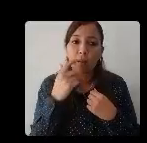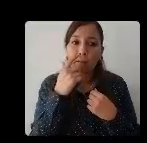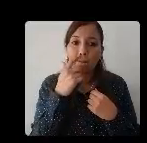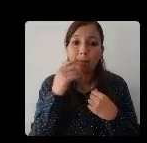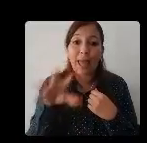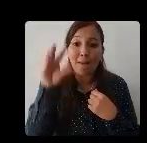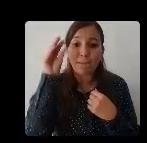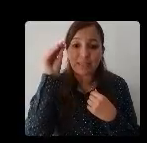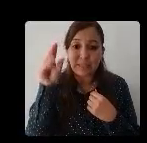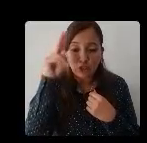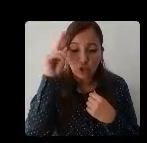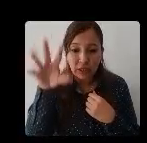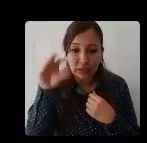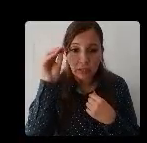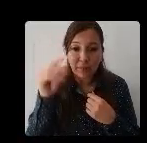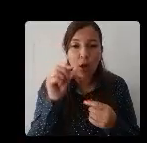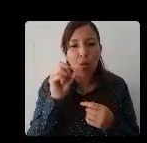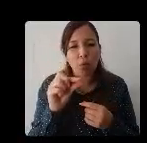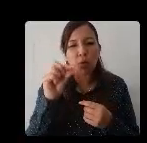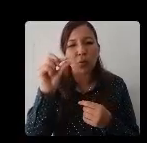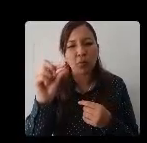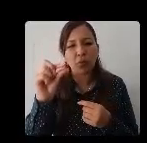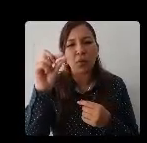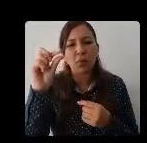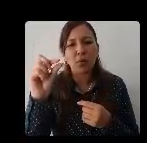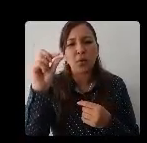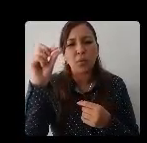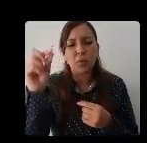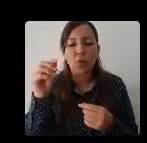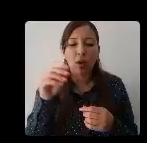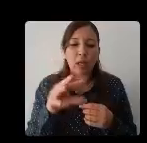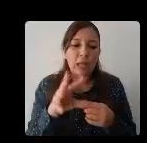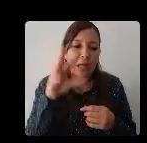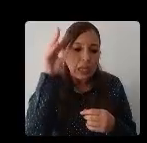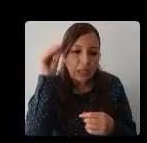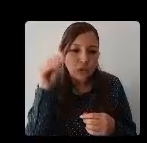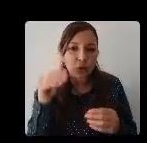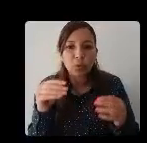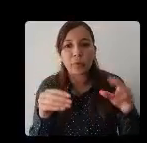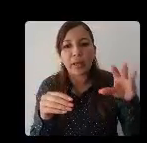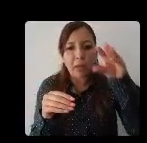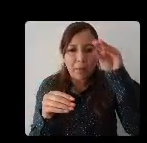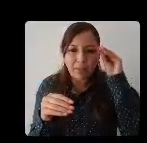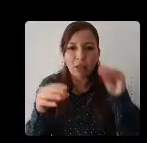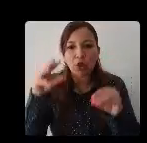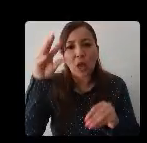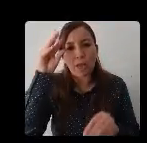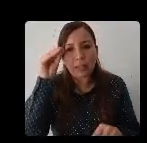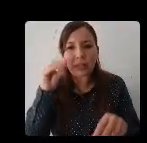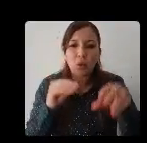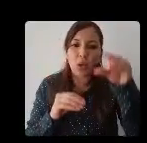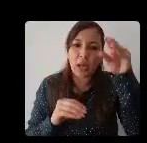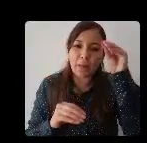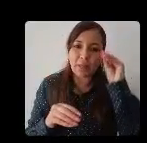ido implementando nuestras casitas, ¿no? Ya teniendo en cuenta los protocolos de bioseguridad, ¿no? Entonces, así poco